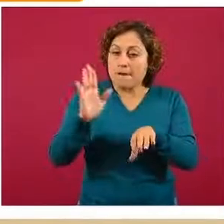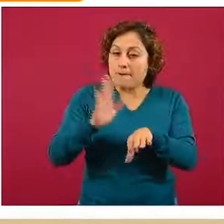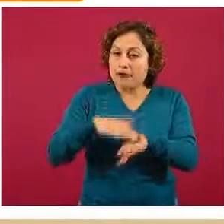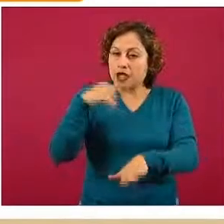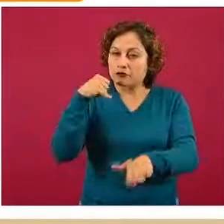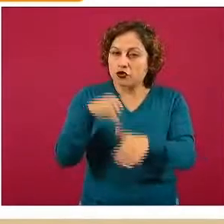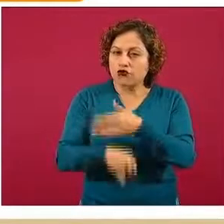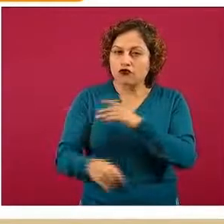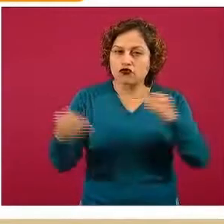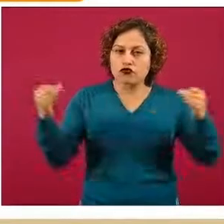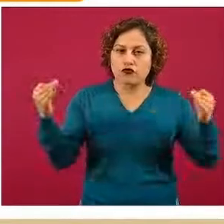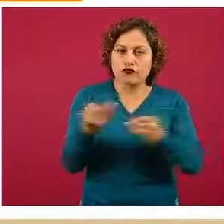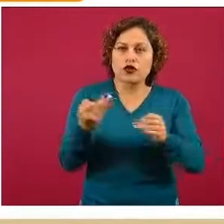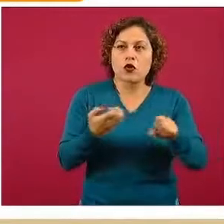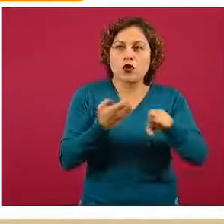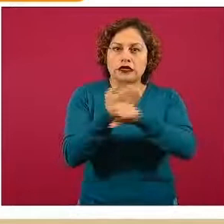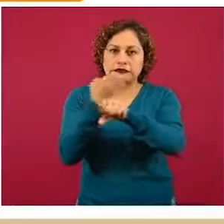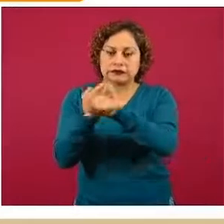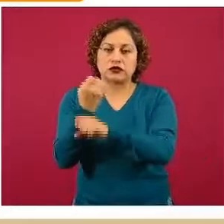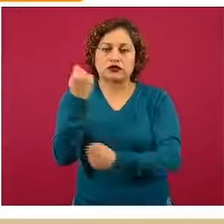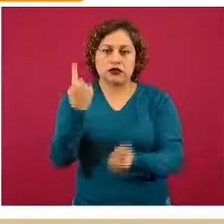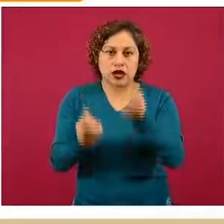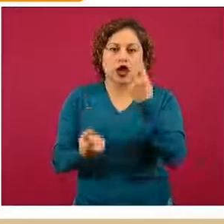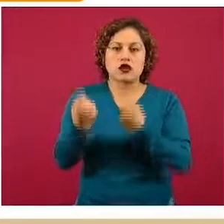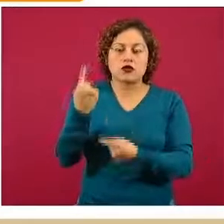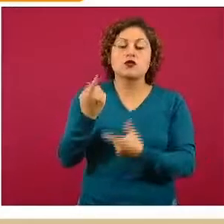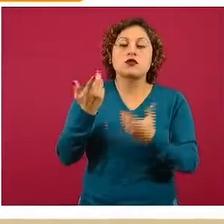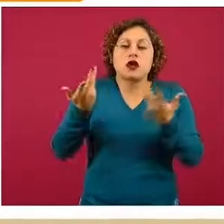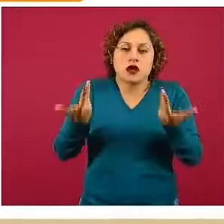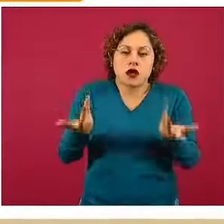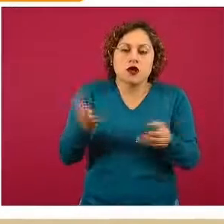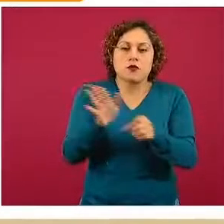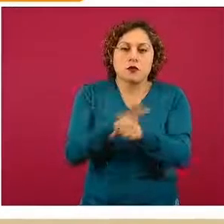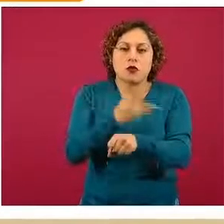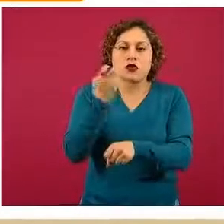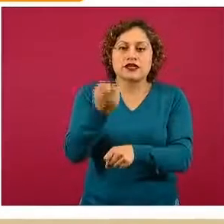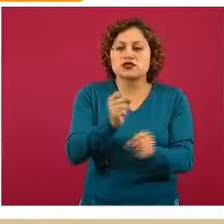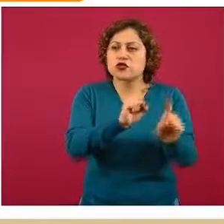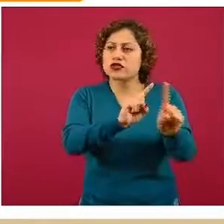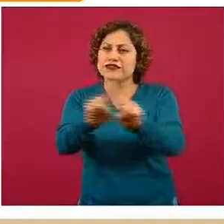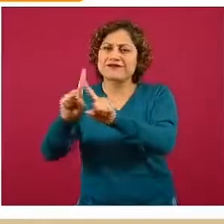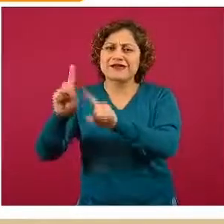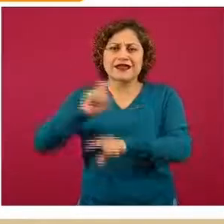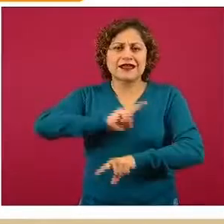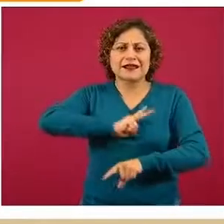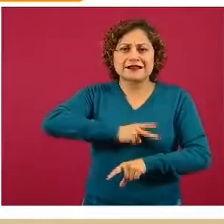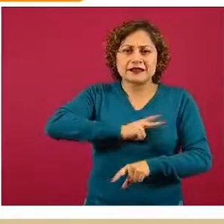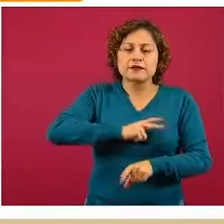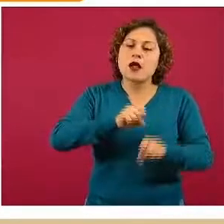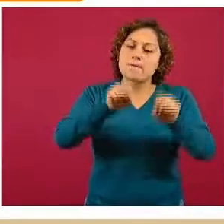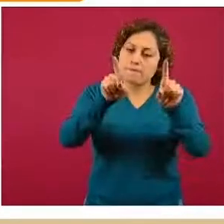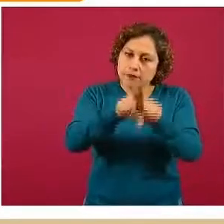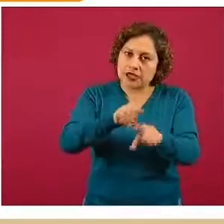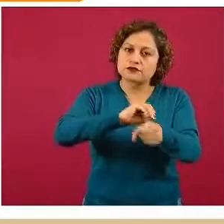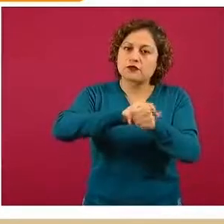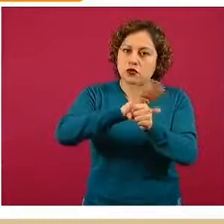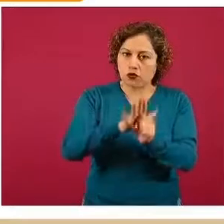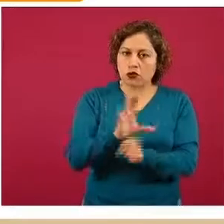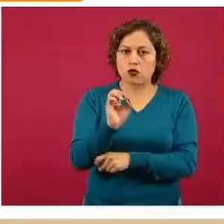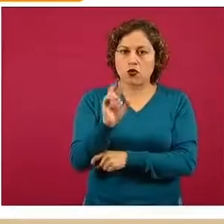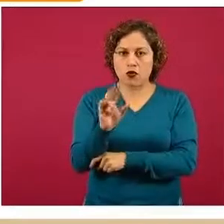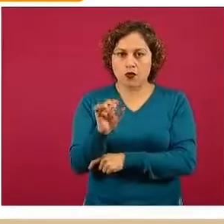estados como tal, pues bueno, la transmisión de los diferentes virus respiratorios, y entre ellos el